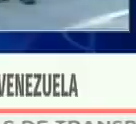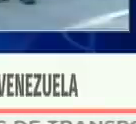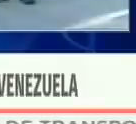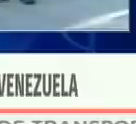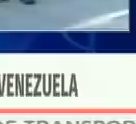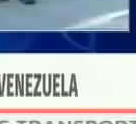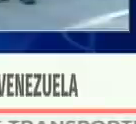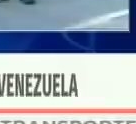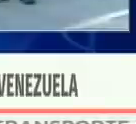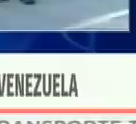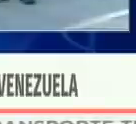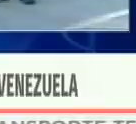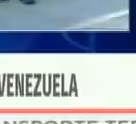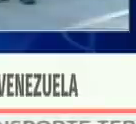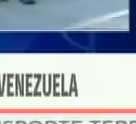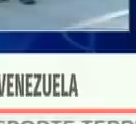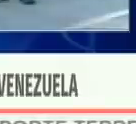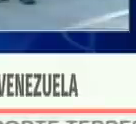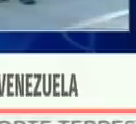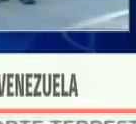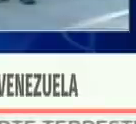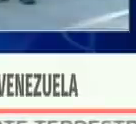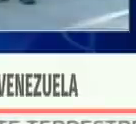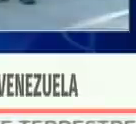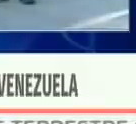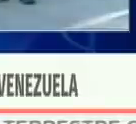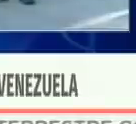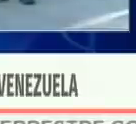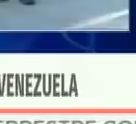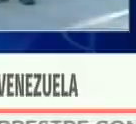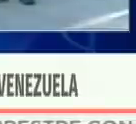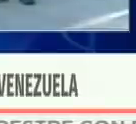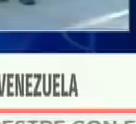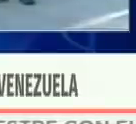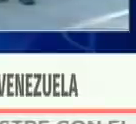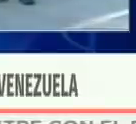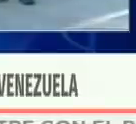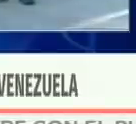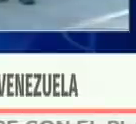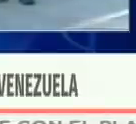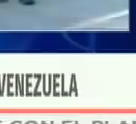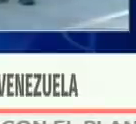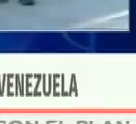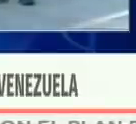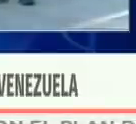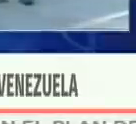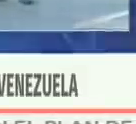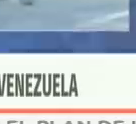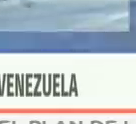de transporte público terrestre para nuestro pueblo. Adelante.